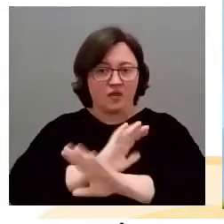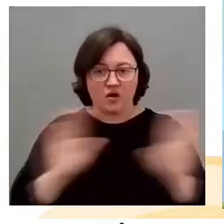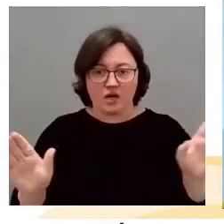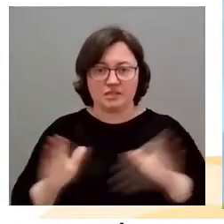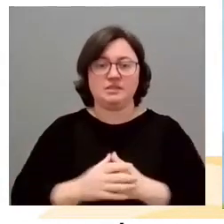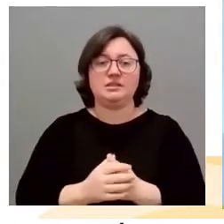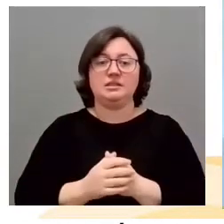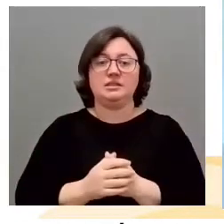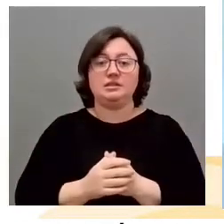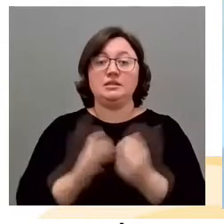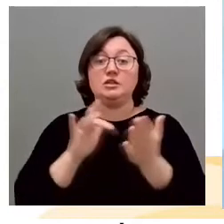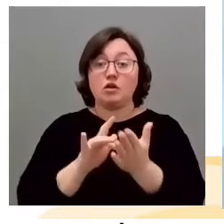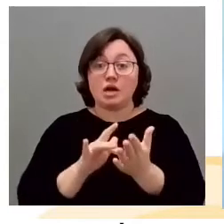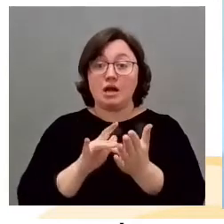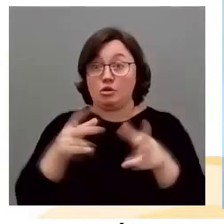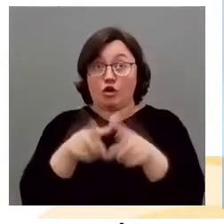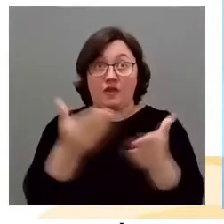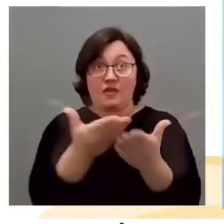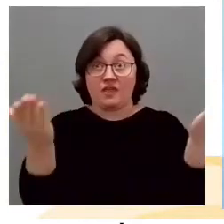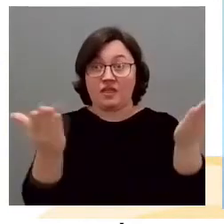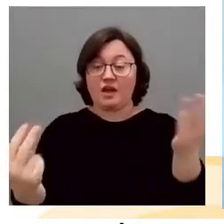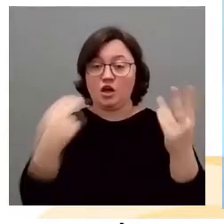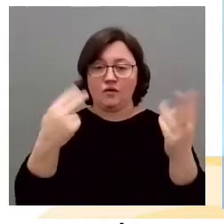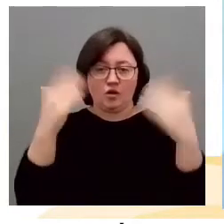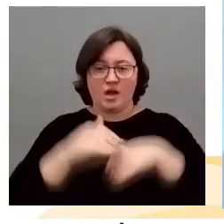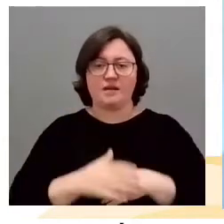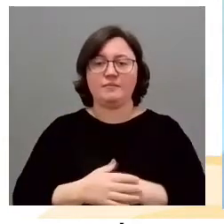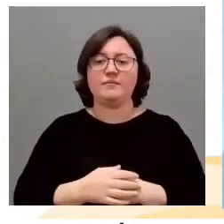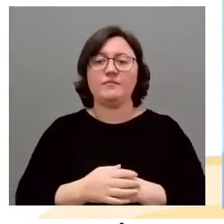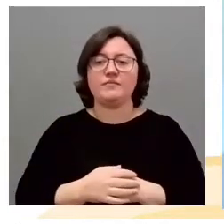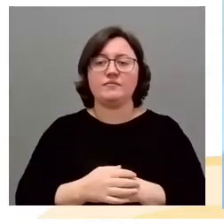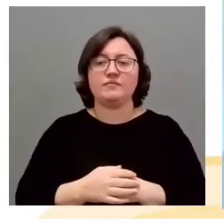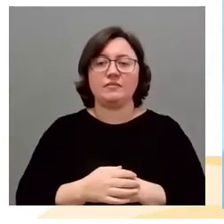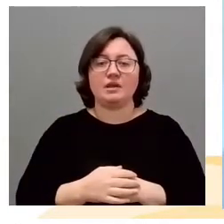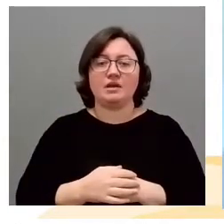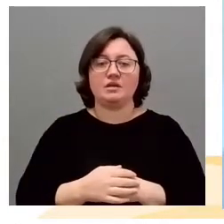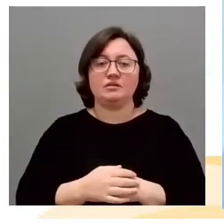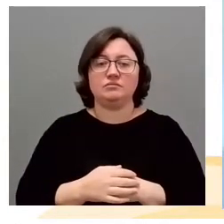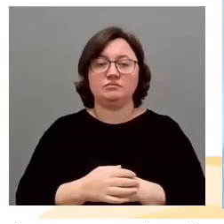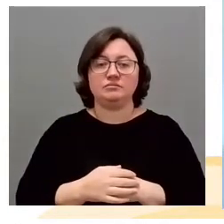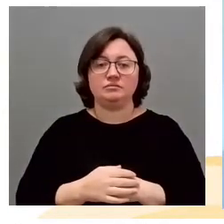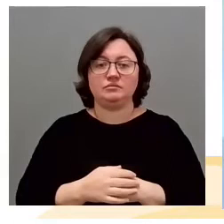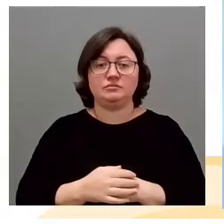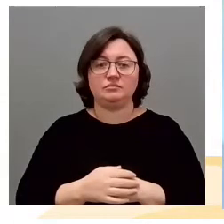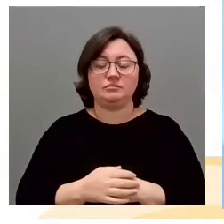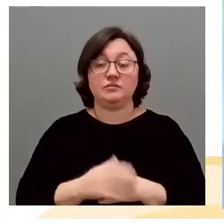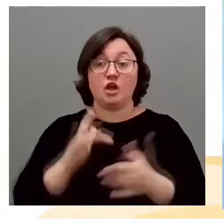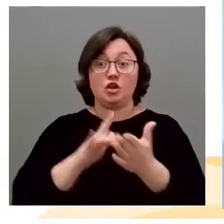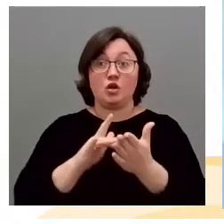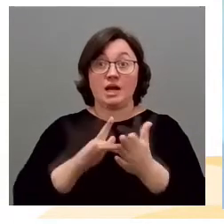especializada incluso de sociedad. La vuelta a la normalidad es una oportunidad